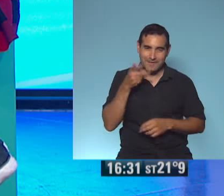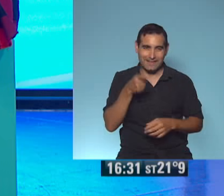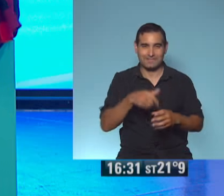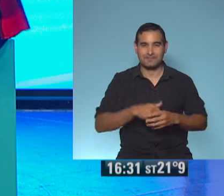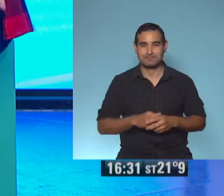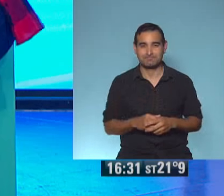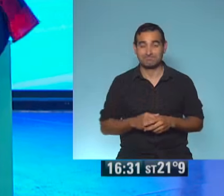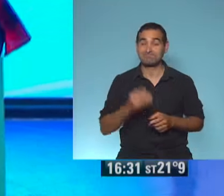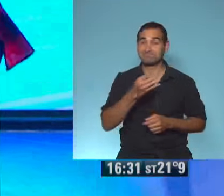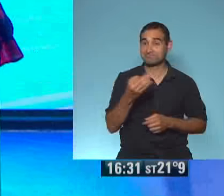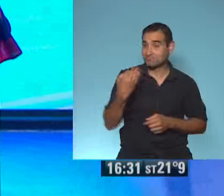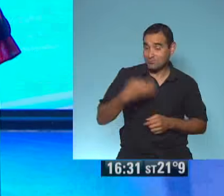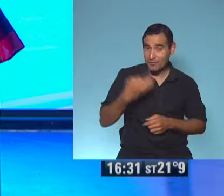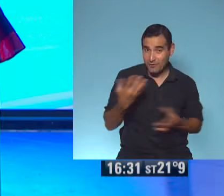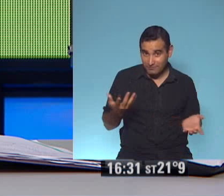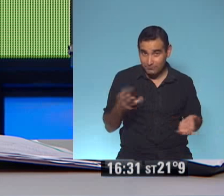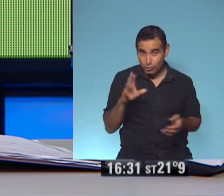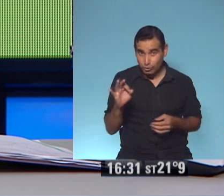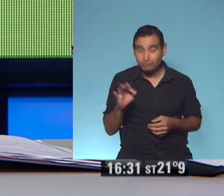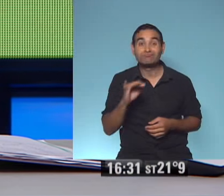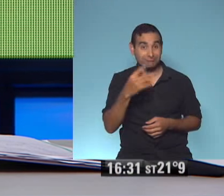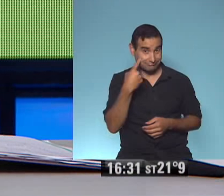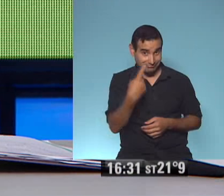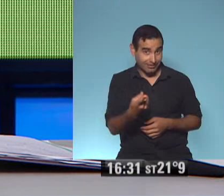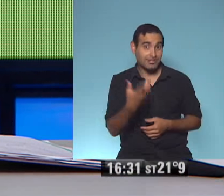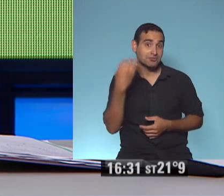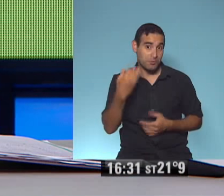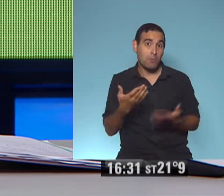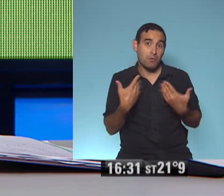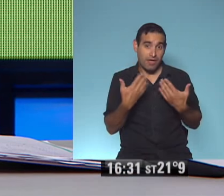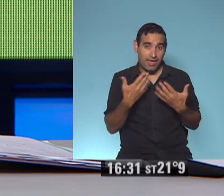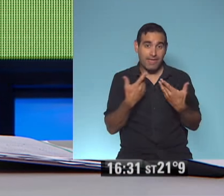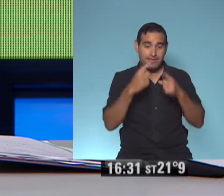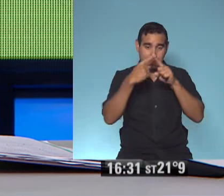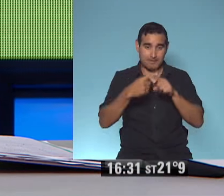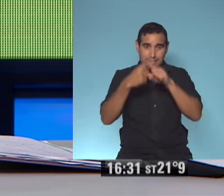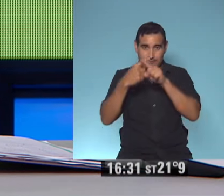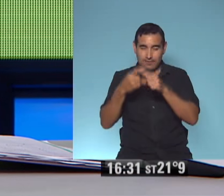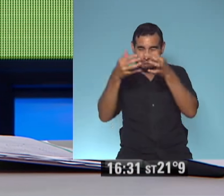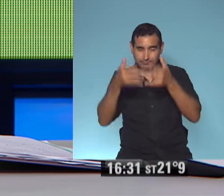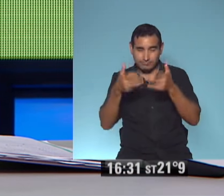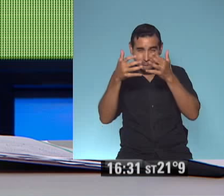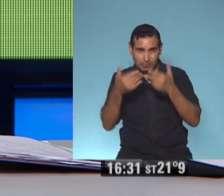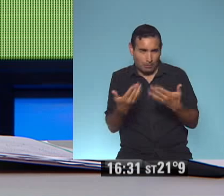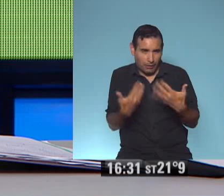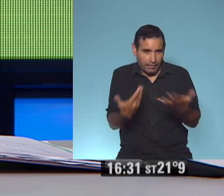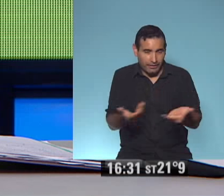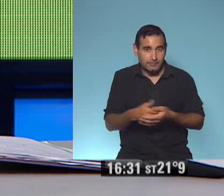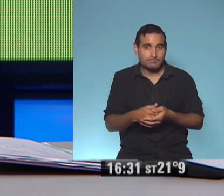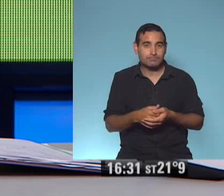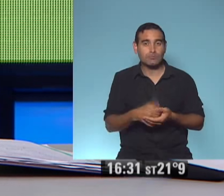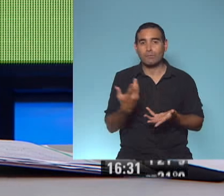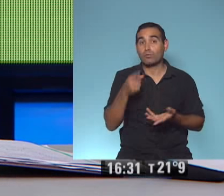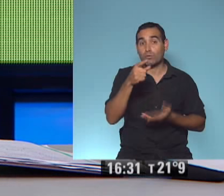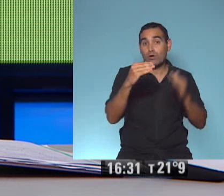encantan. Exacto, estuvo buenísimo, ¿no, Ro? ¿Vieron, chicos, cómo se puede contar y hacer cálculos? Bueno, pueden